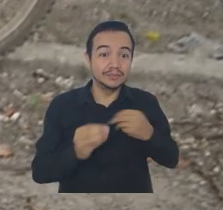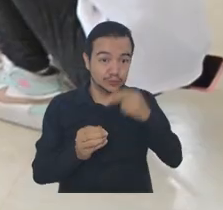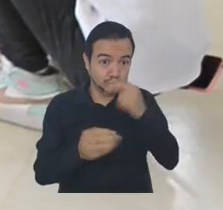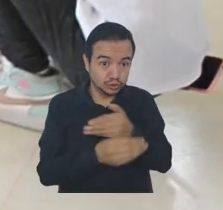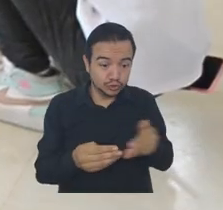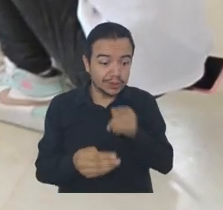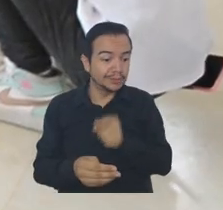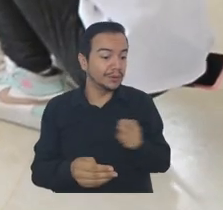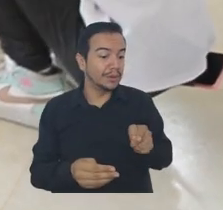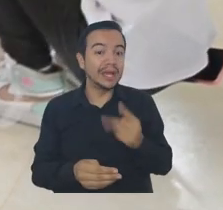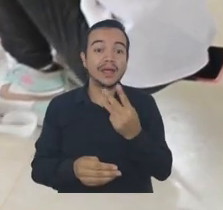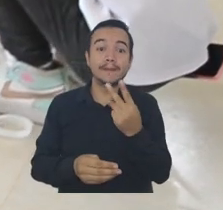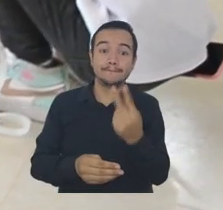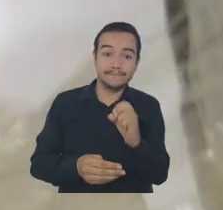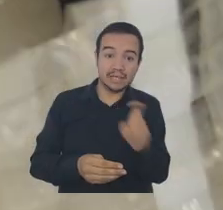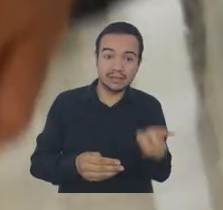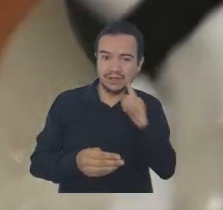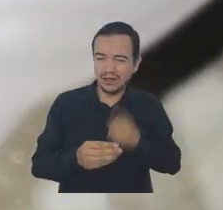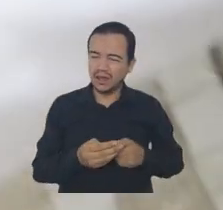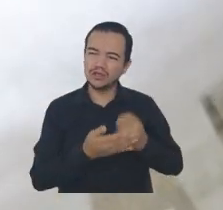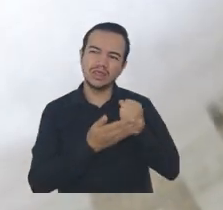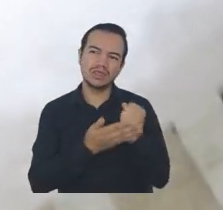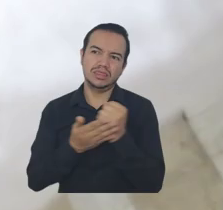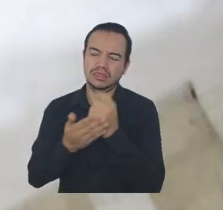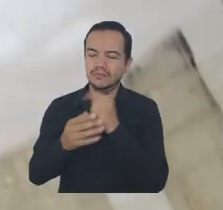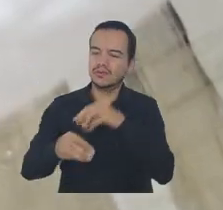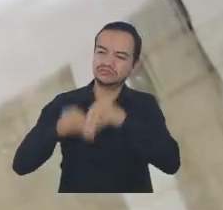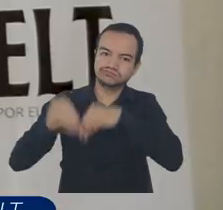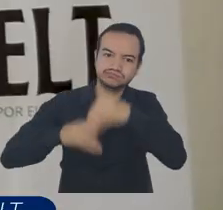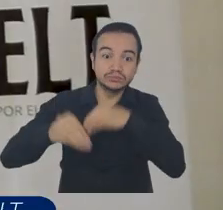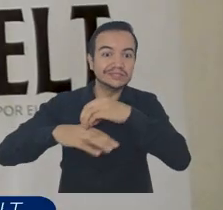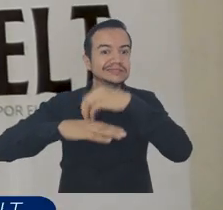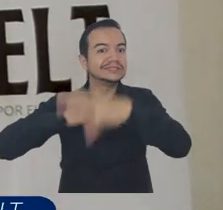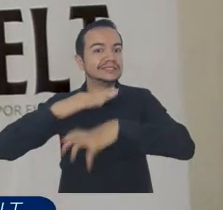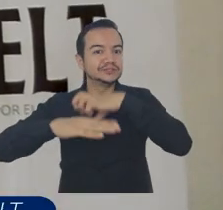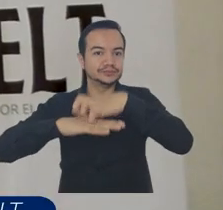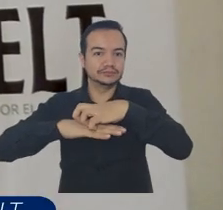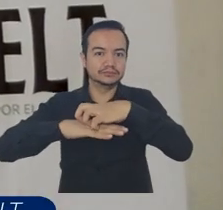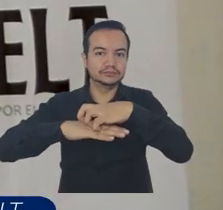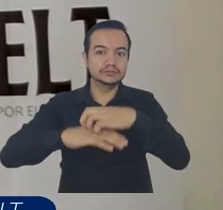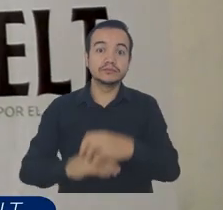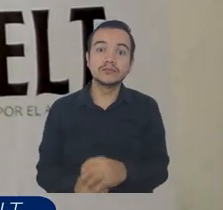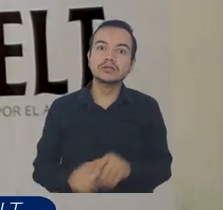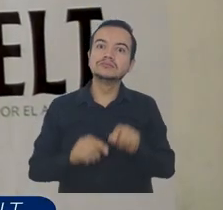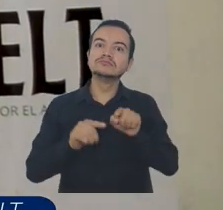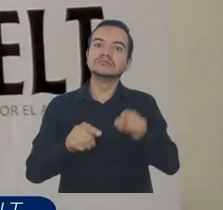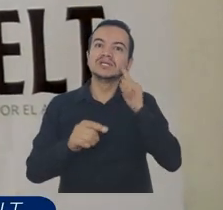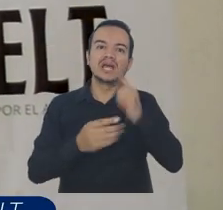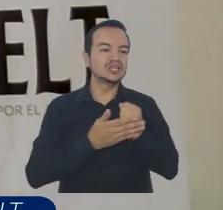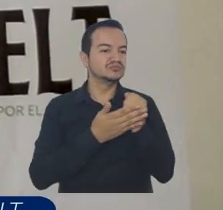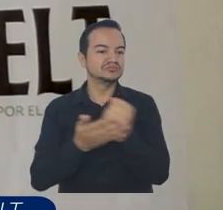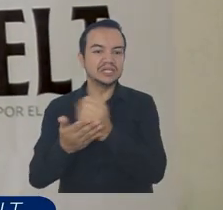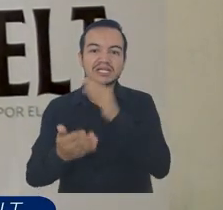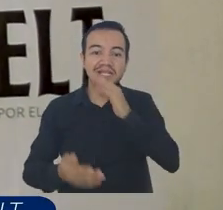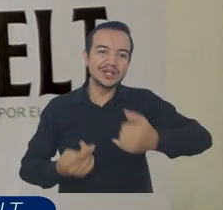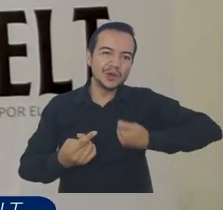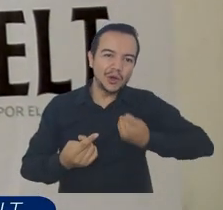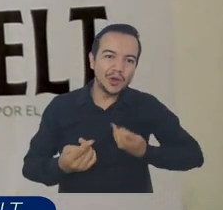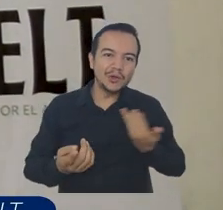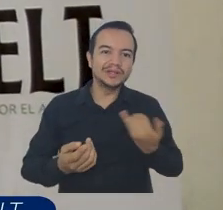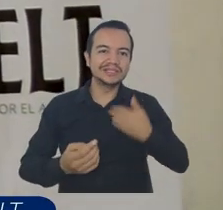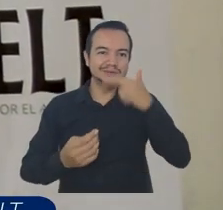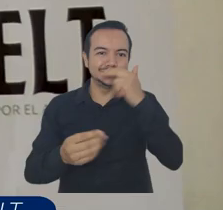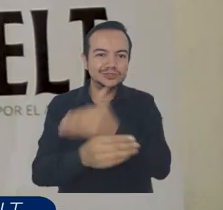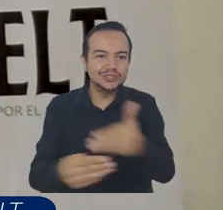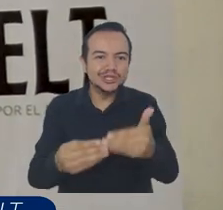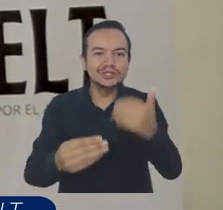emprenden rutas de recolección de residuos que posteriormente serán reutilizados. Con este proyecto podemos no solo ayudar a los niños, sino a adolescentes,